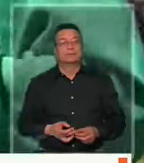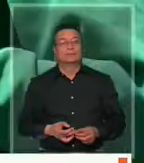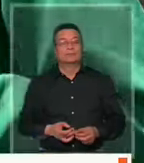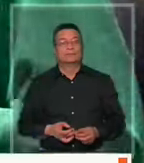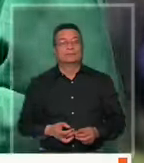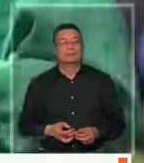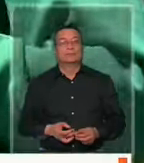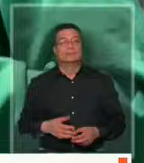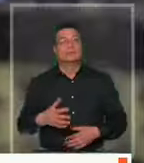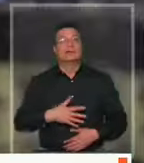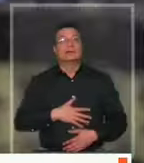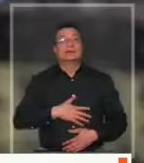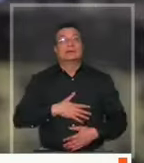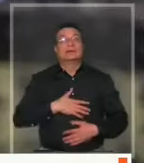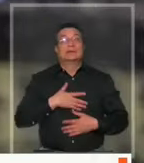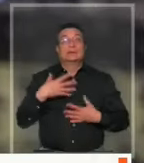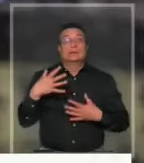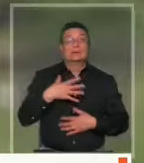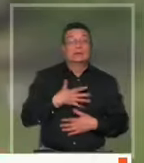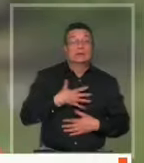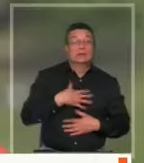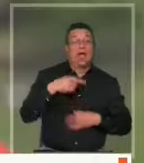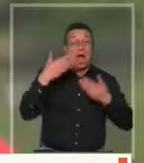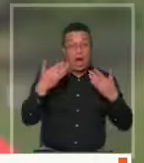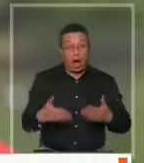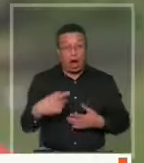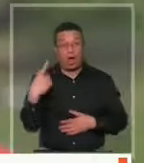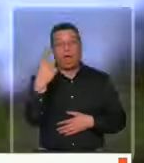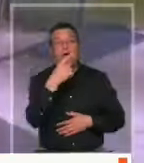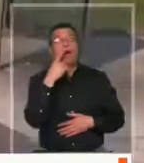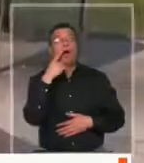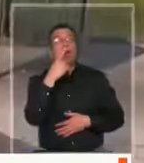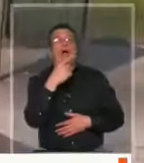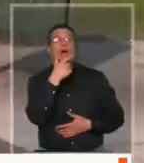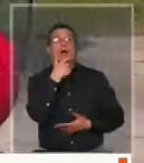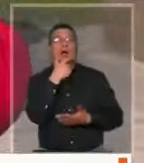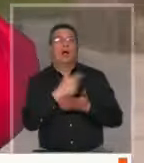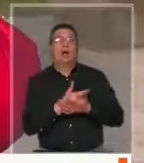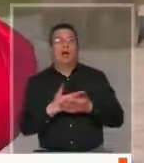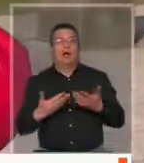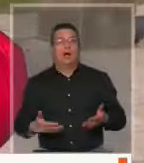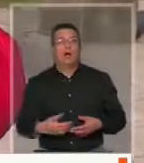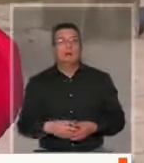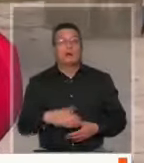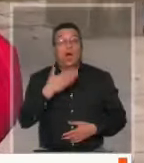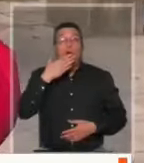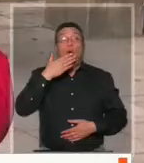Si antiguamente causaban temor, hoy los eclipses dejan estas impresiones.